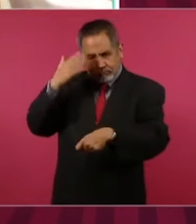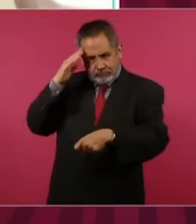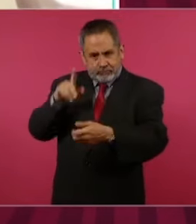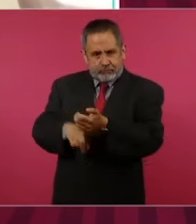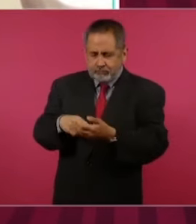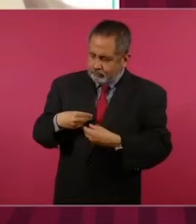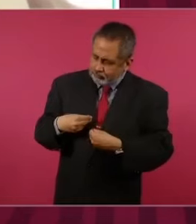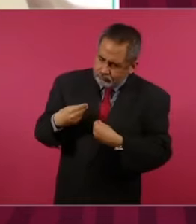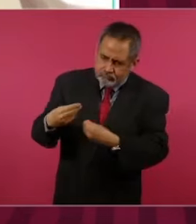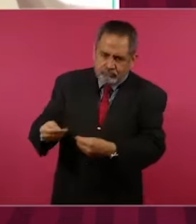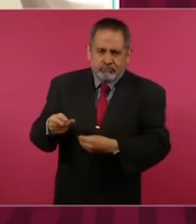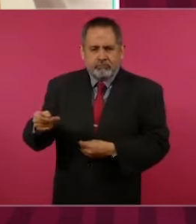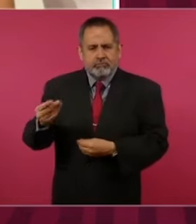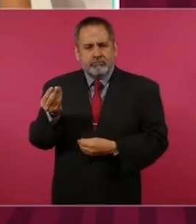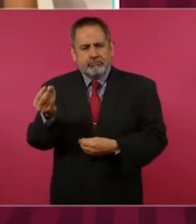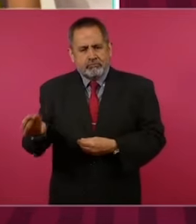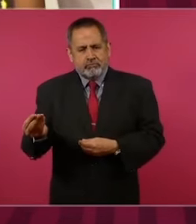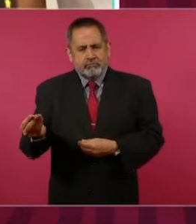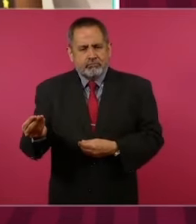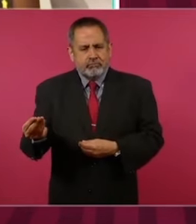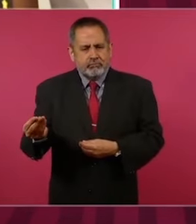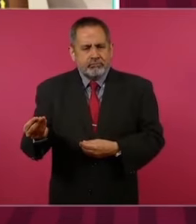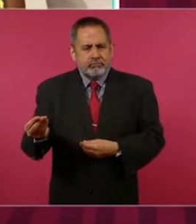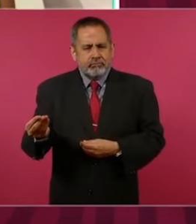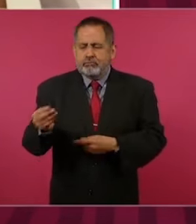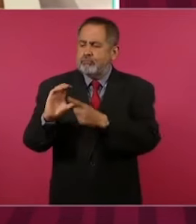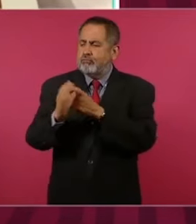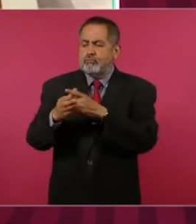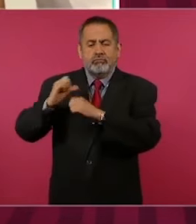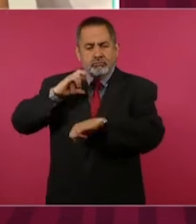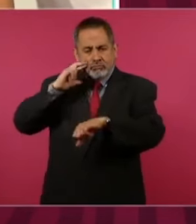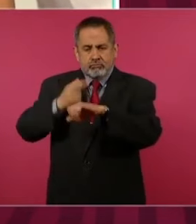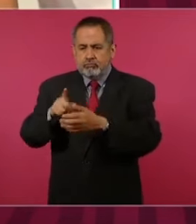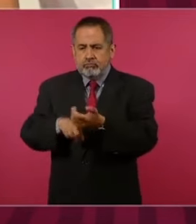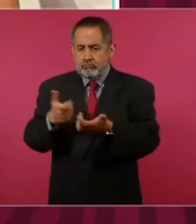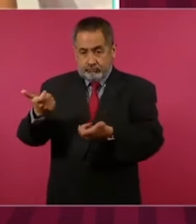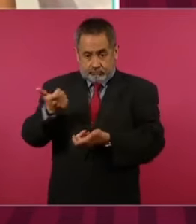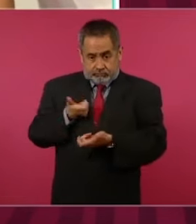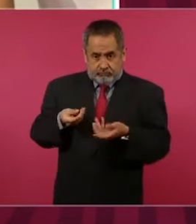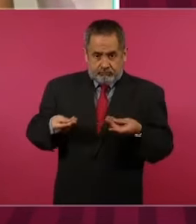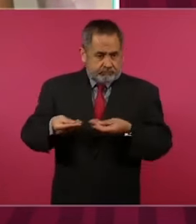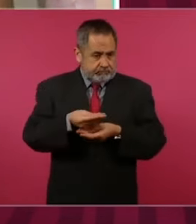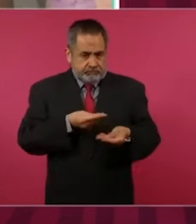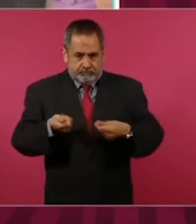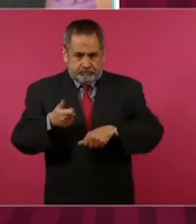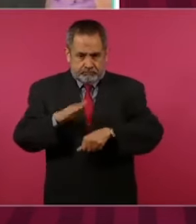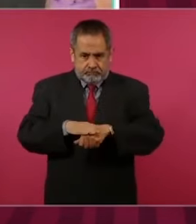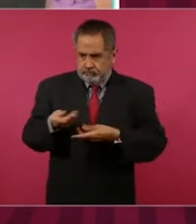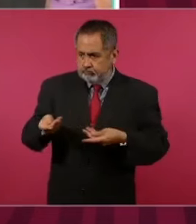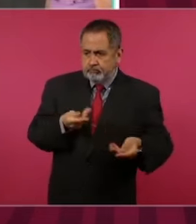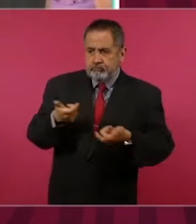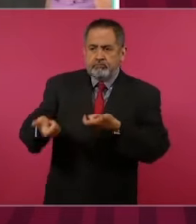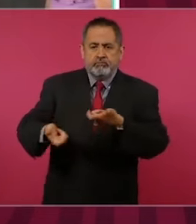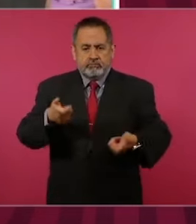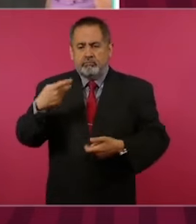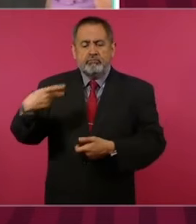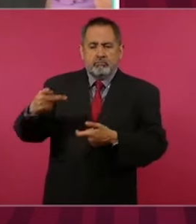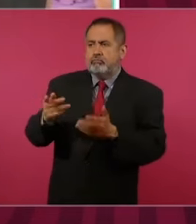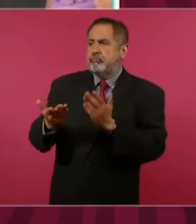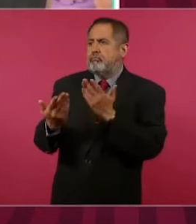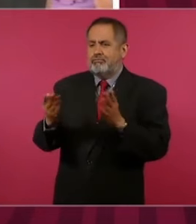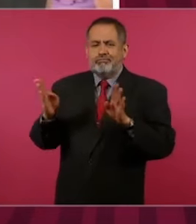temprano acompaña aquí y que junto con su comité van a administrar este recurso para su centro de salud, de la cual ella es